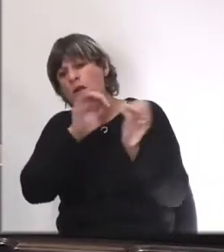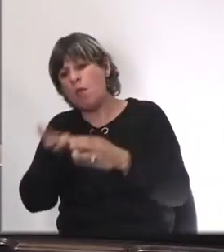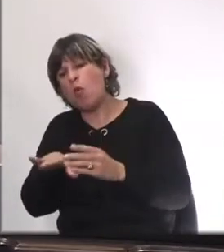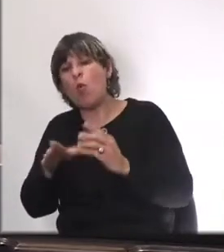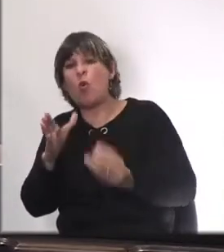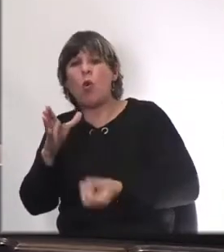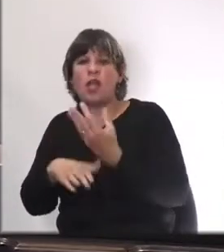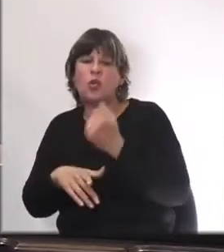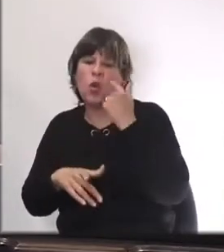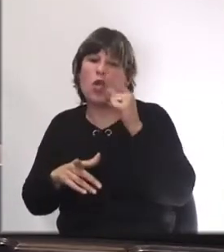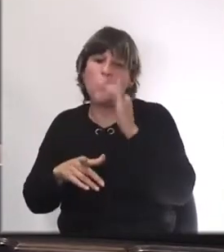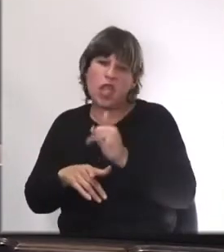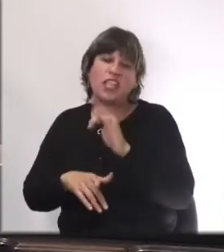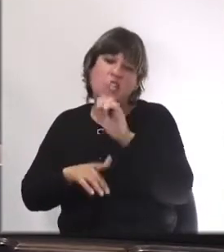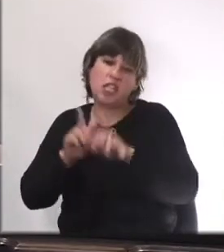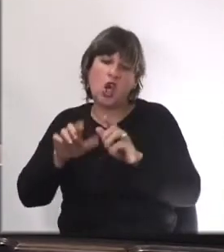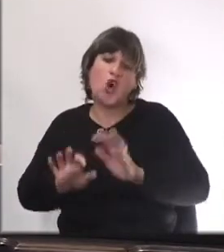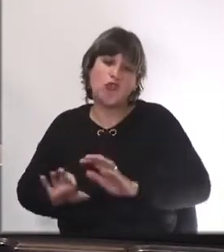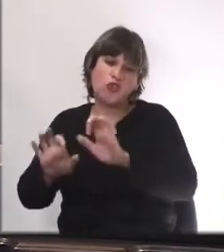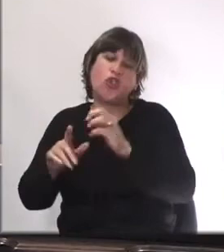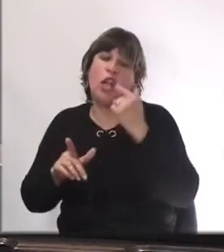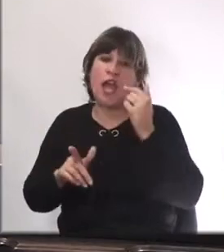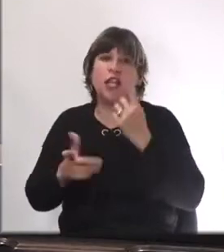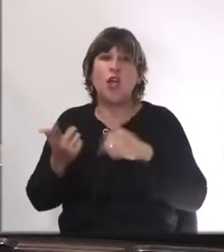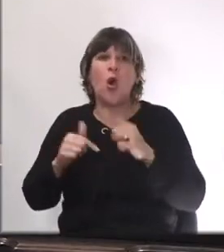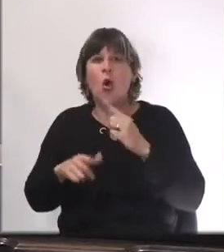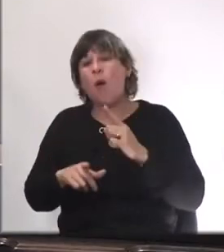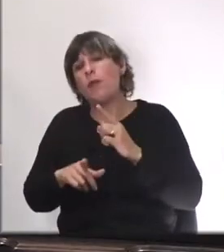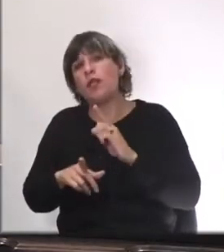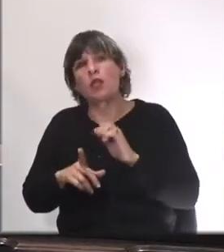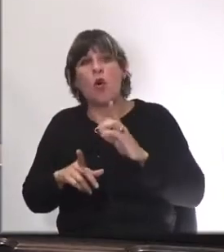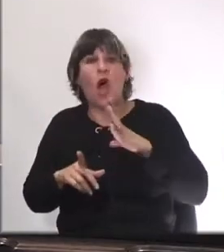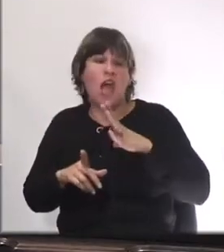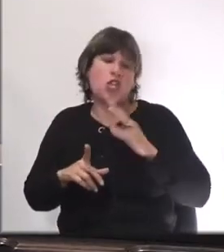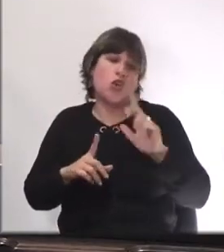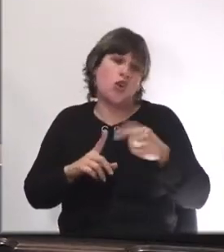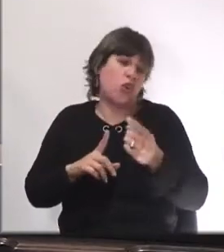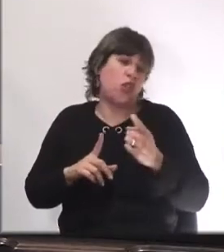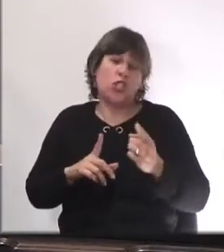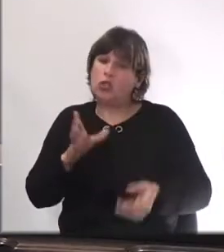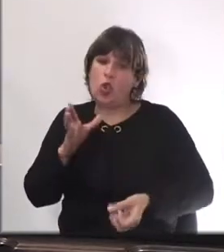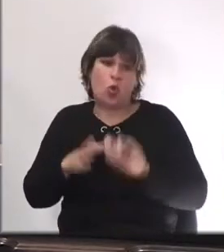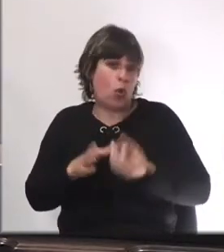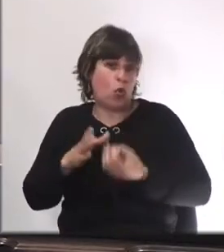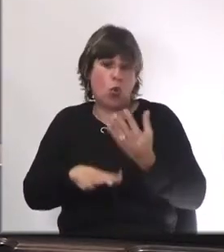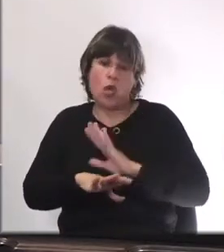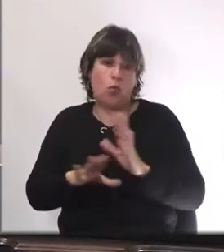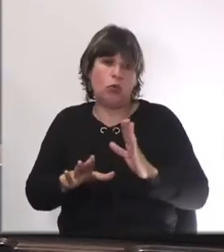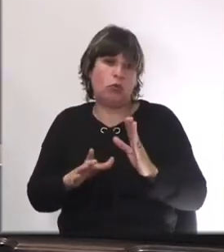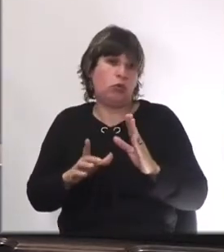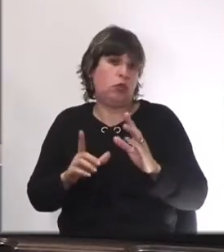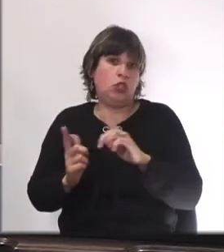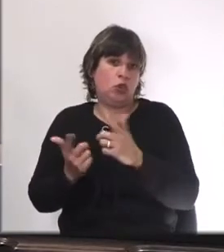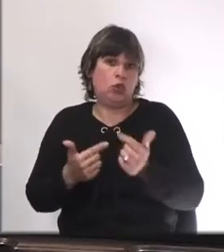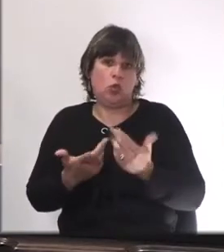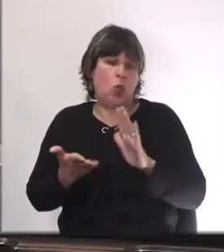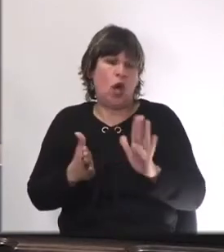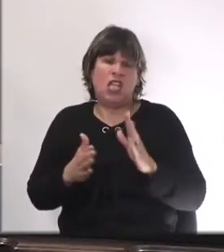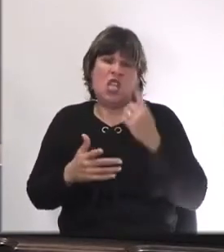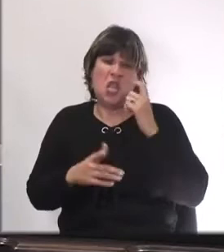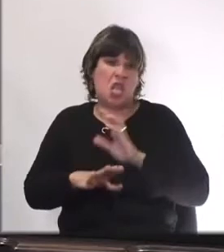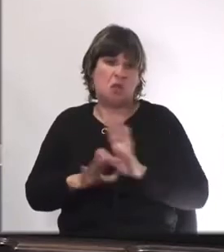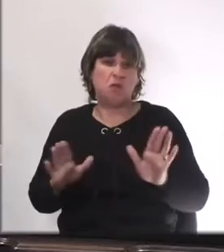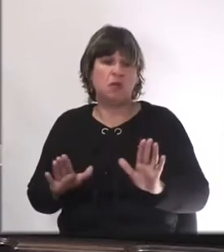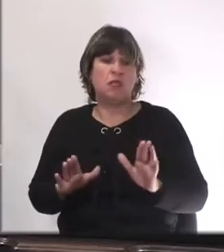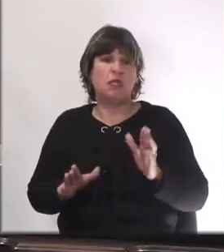tengo otro funcionamiento, me podrá faltar una cosa, pero no estoy en cero. Pero hay otros que son nuevos, para los cuales no tenemos la menor idea.